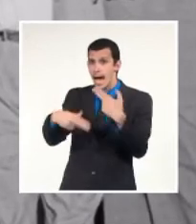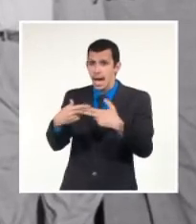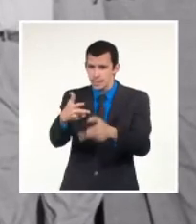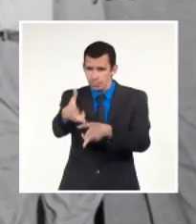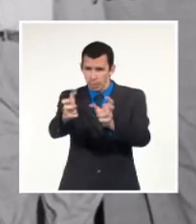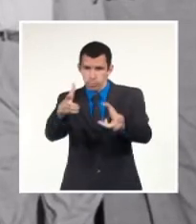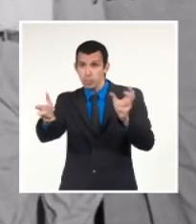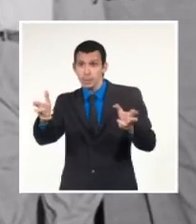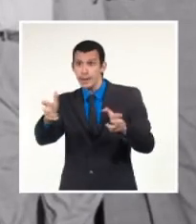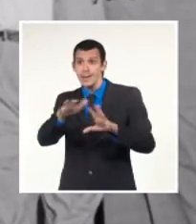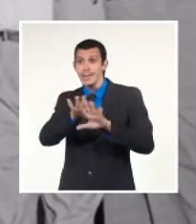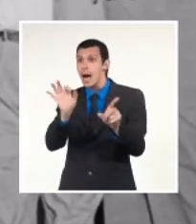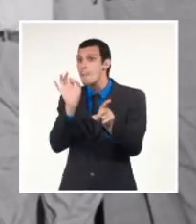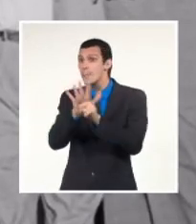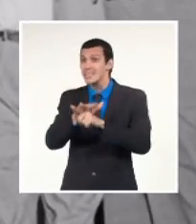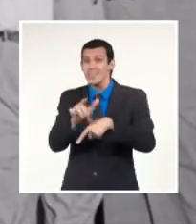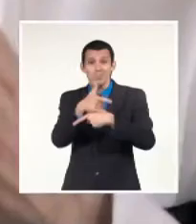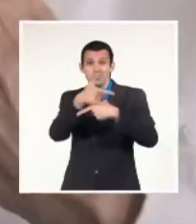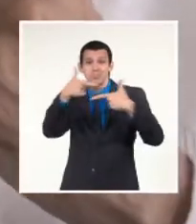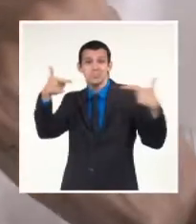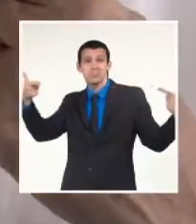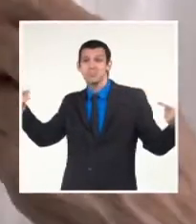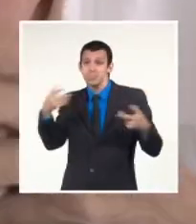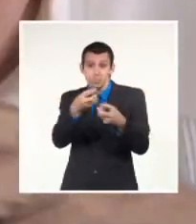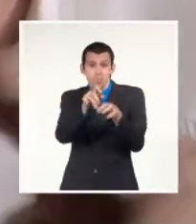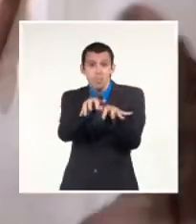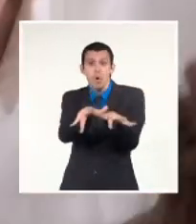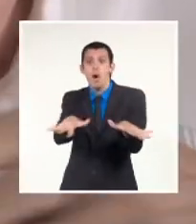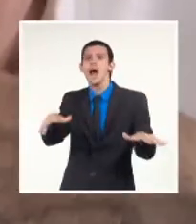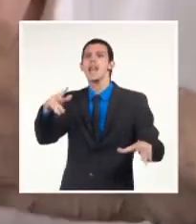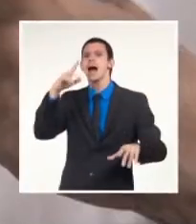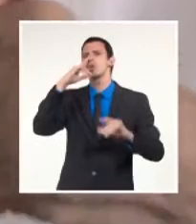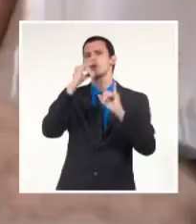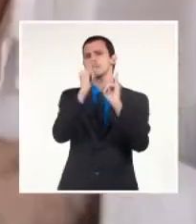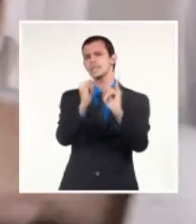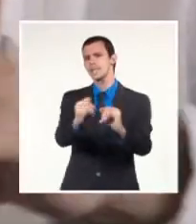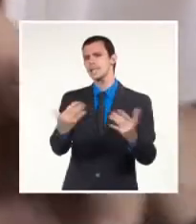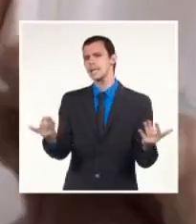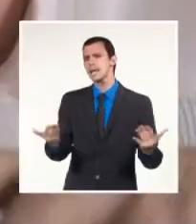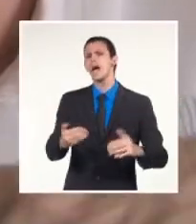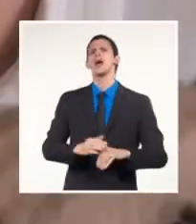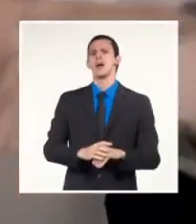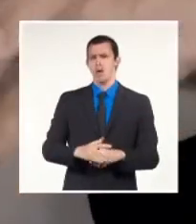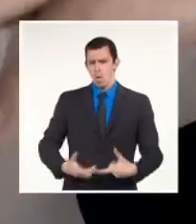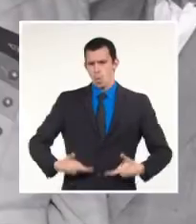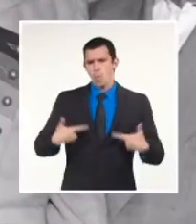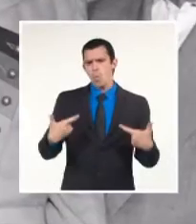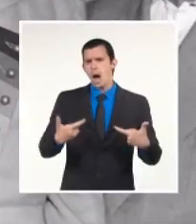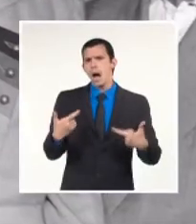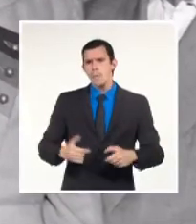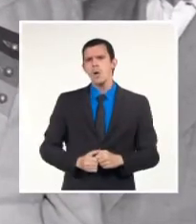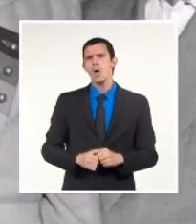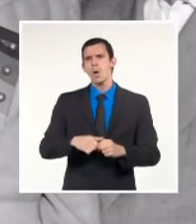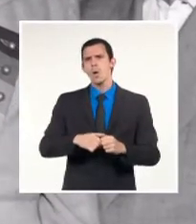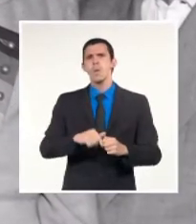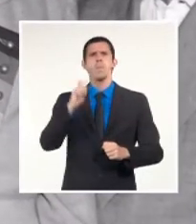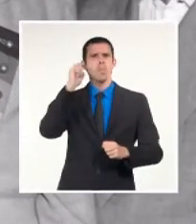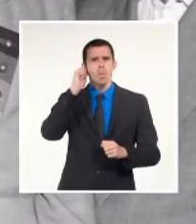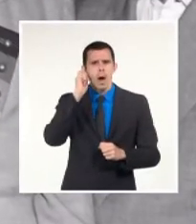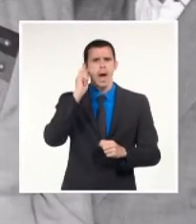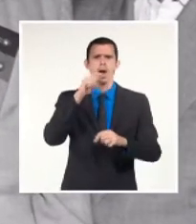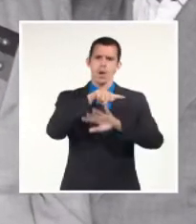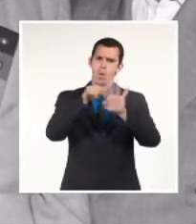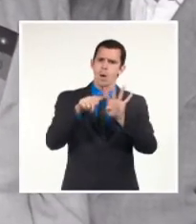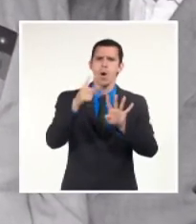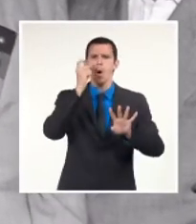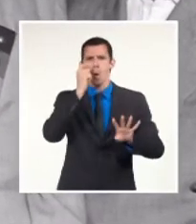todo rincón. Nos llevan a ese cuartito, un cuartito, venían de la CIA, venían de la FBI, ponían a Lolita, Iván,